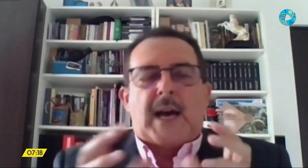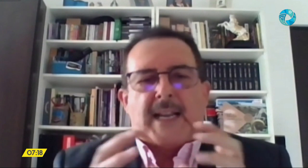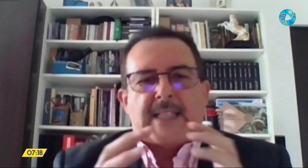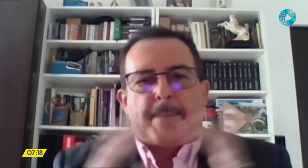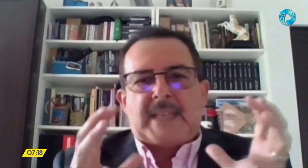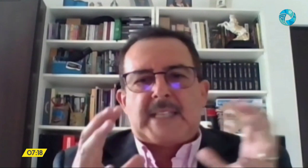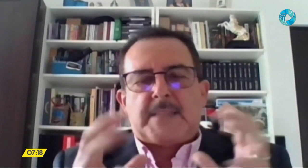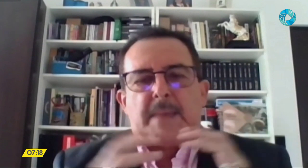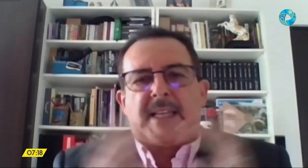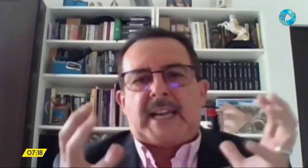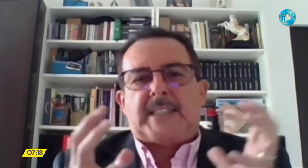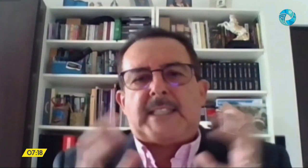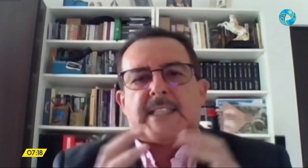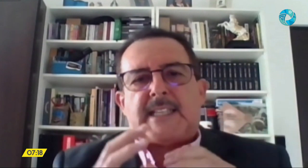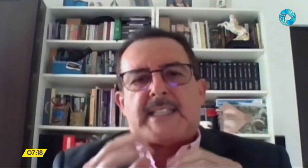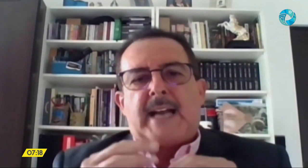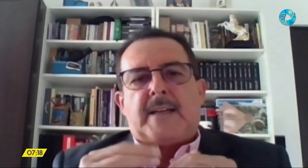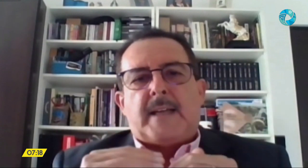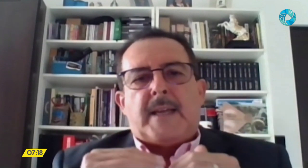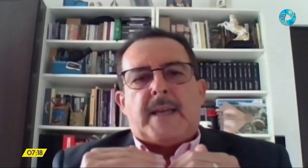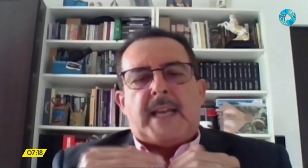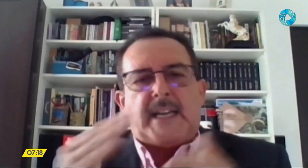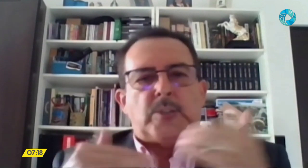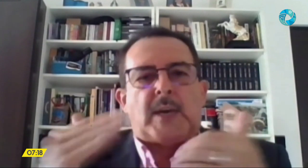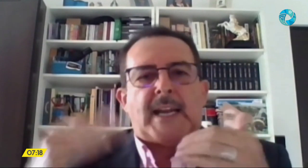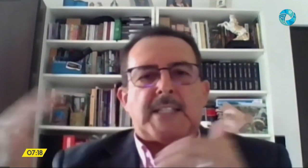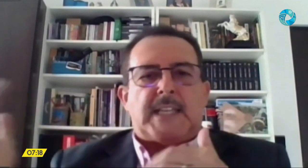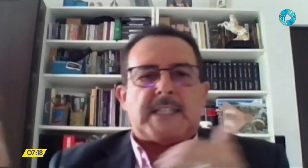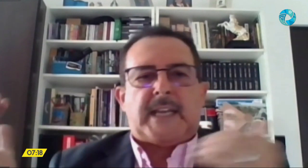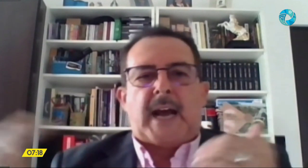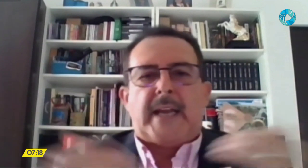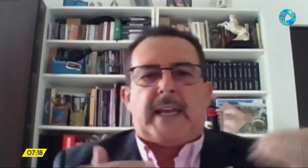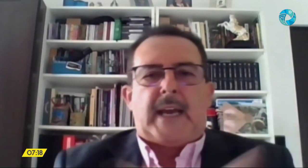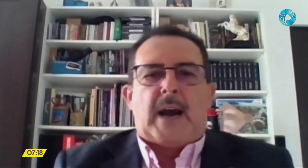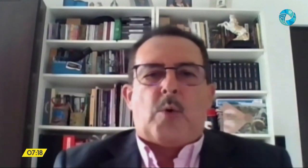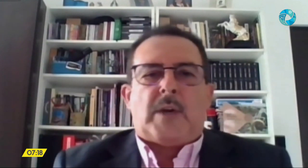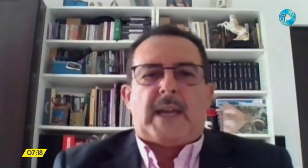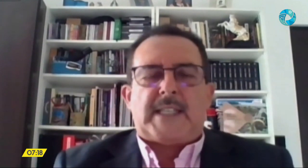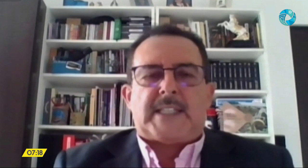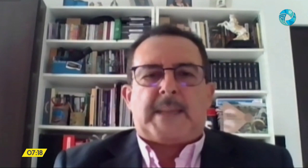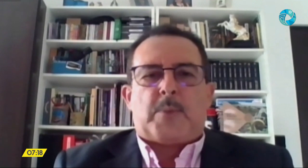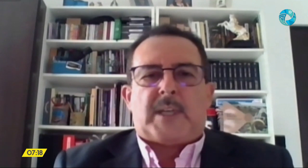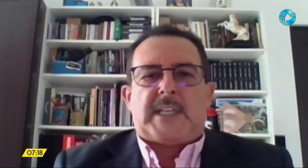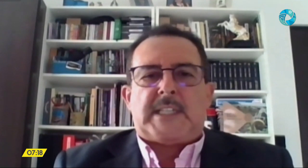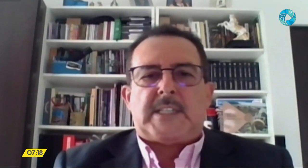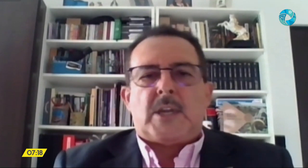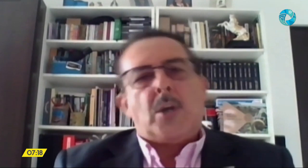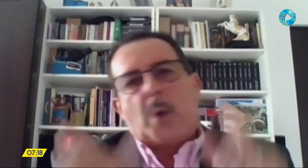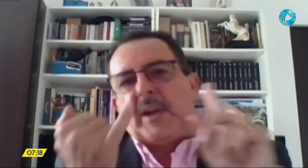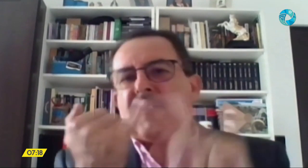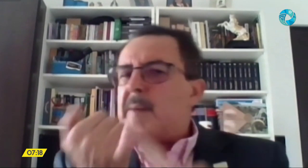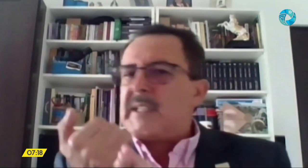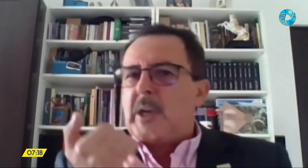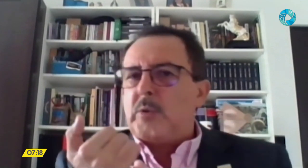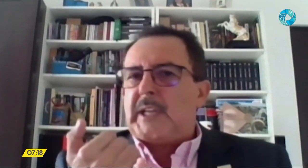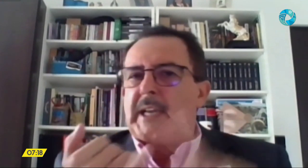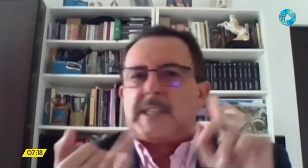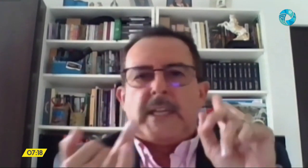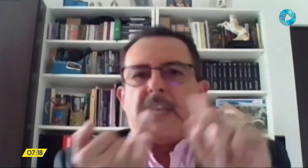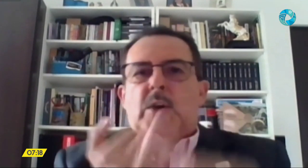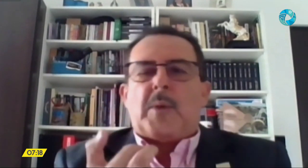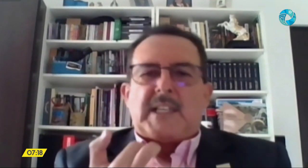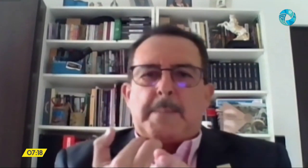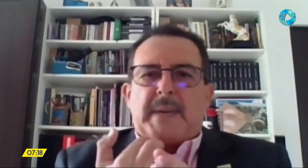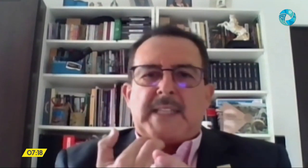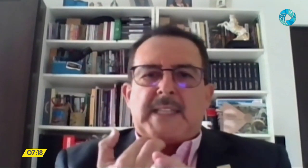las empresas más grandes que están generando ganancias aún en este tiempo de crisis, como las farmacéuticas y como